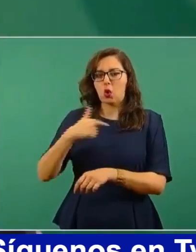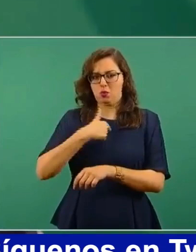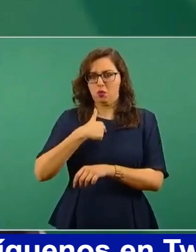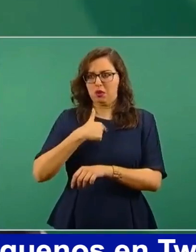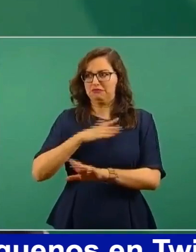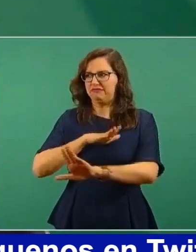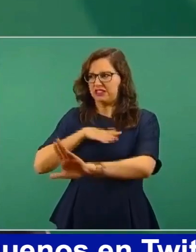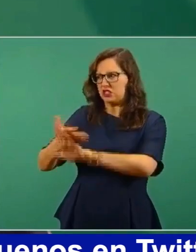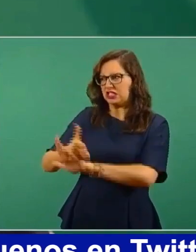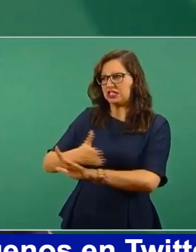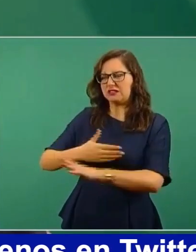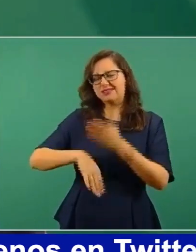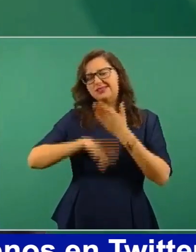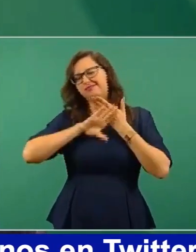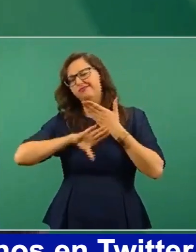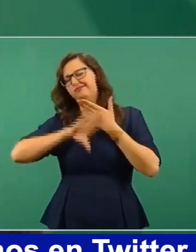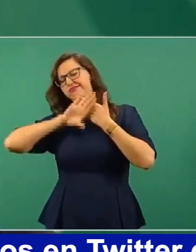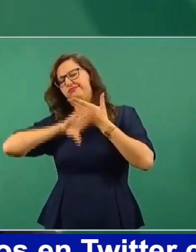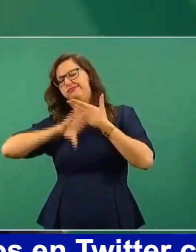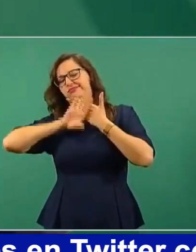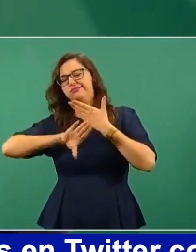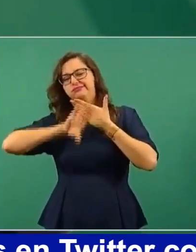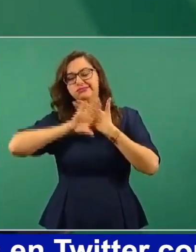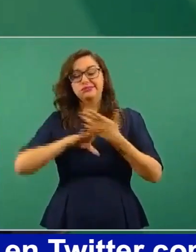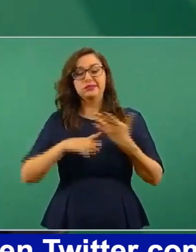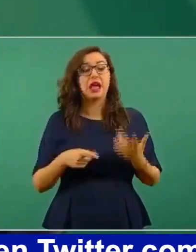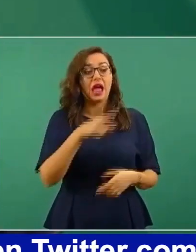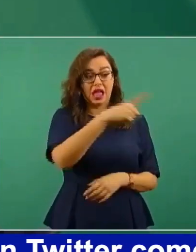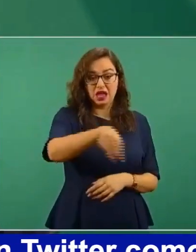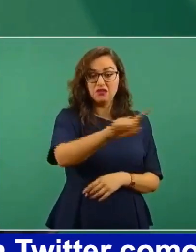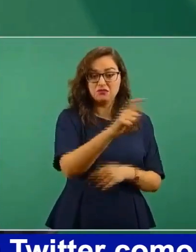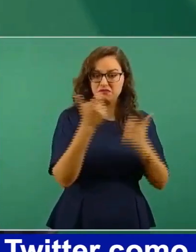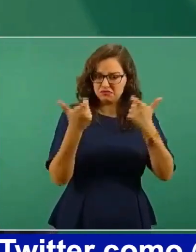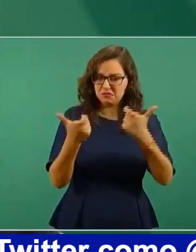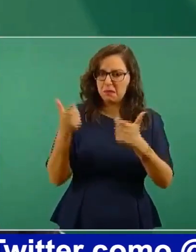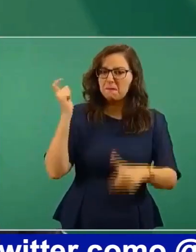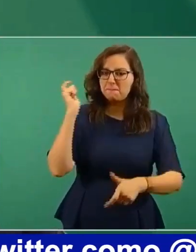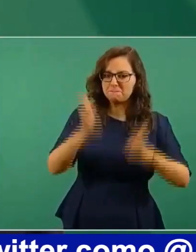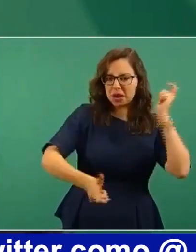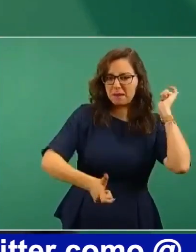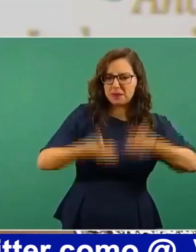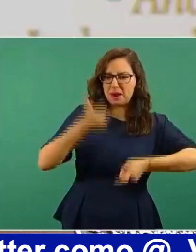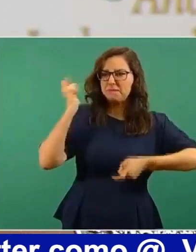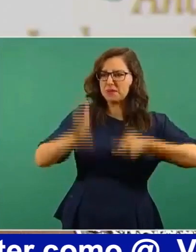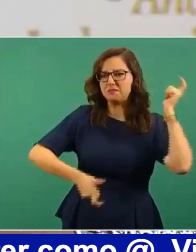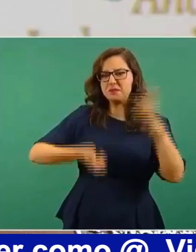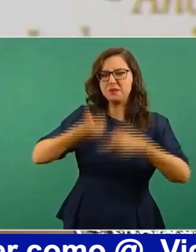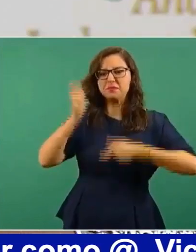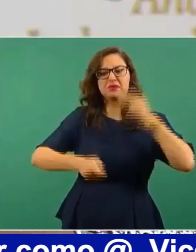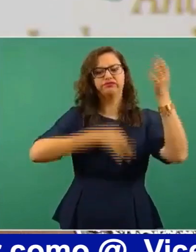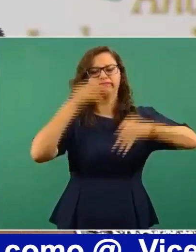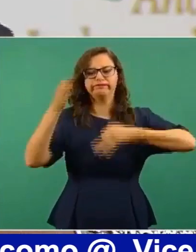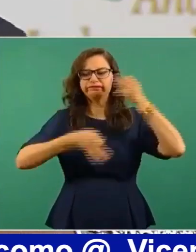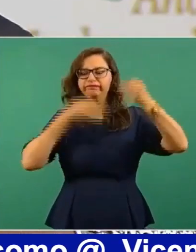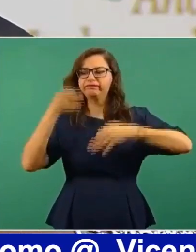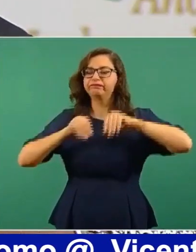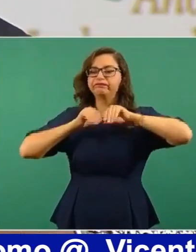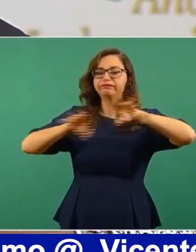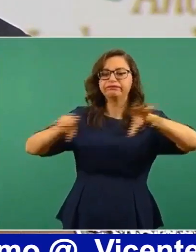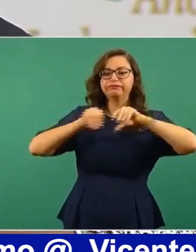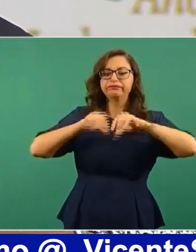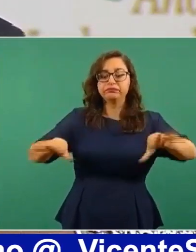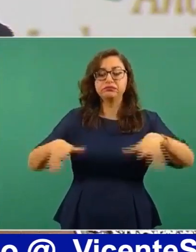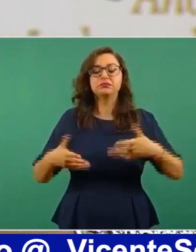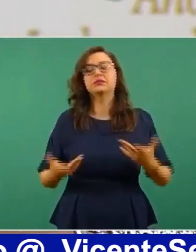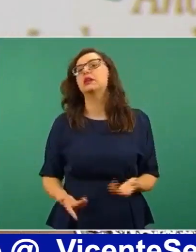y financiaron la campaña pagaban en Televisa